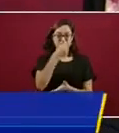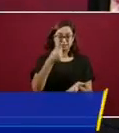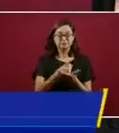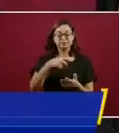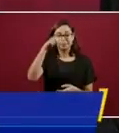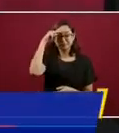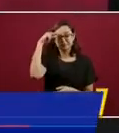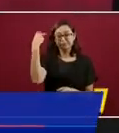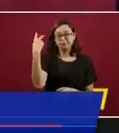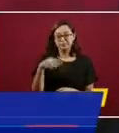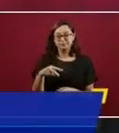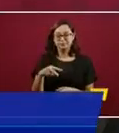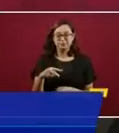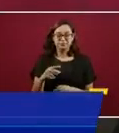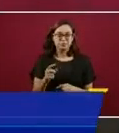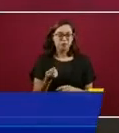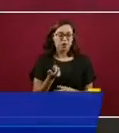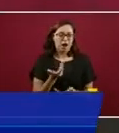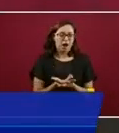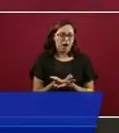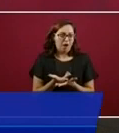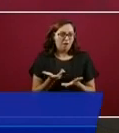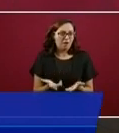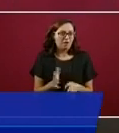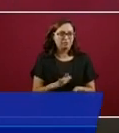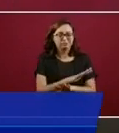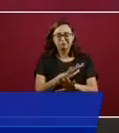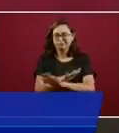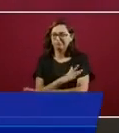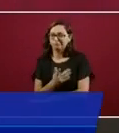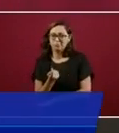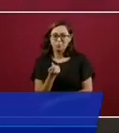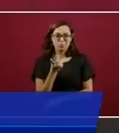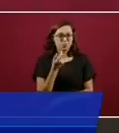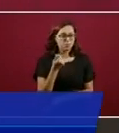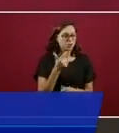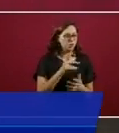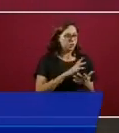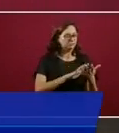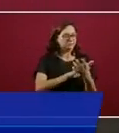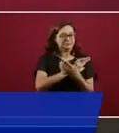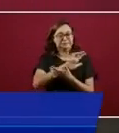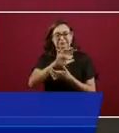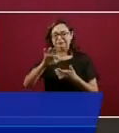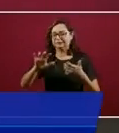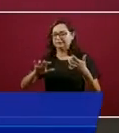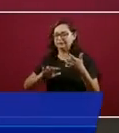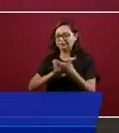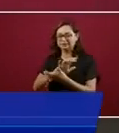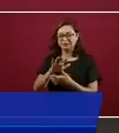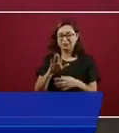un descontrol porque venía el programa desde